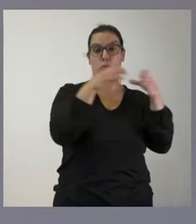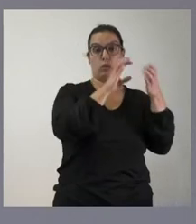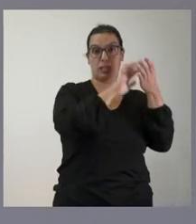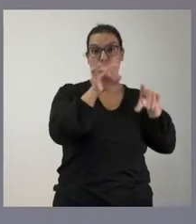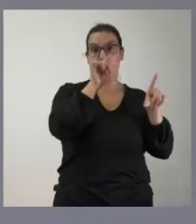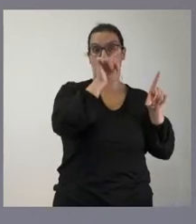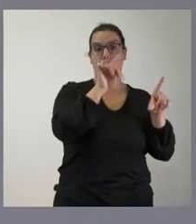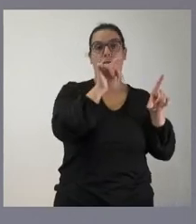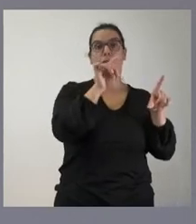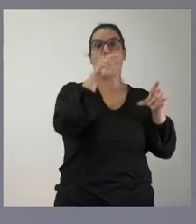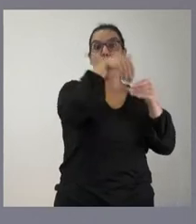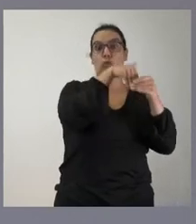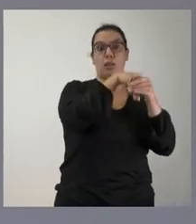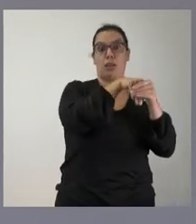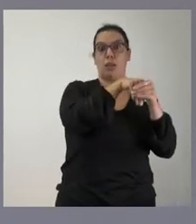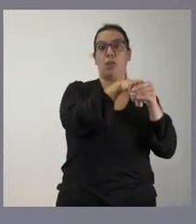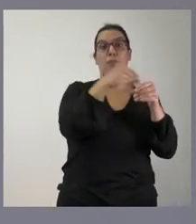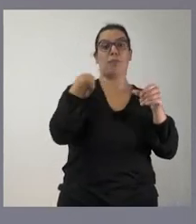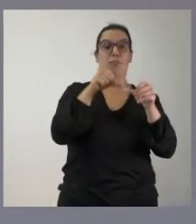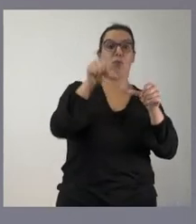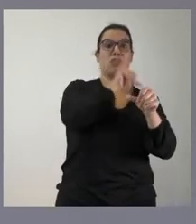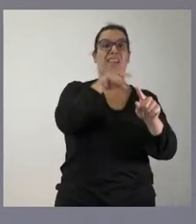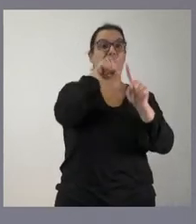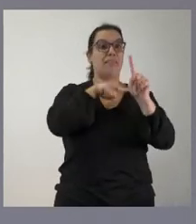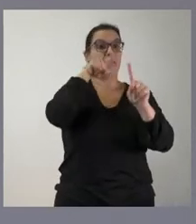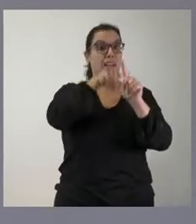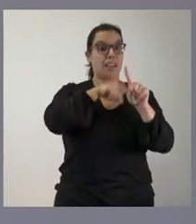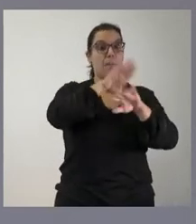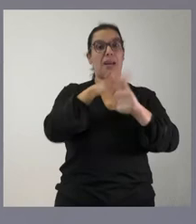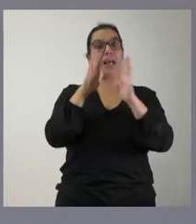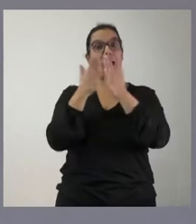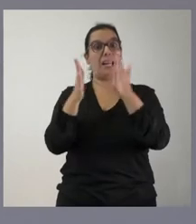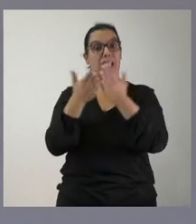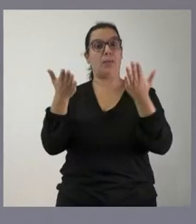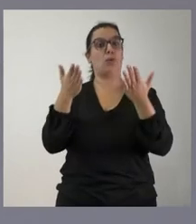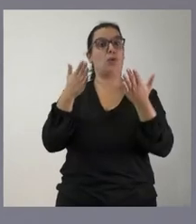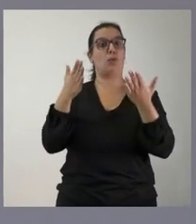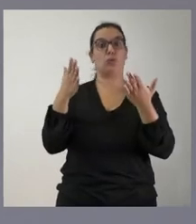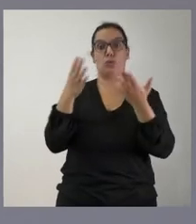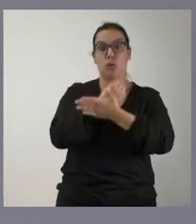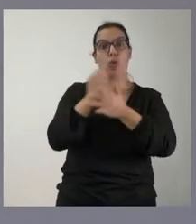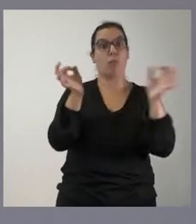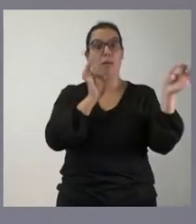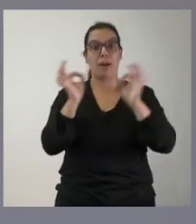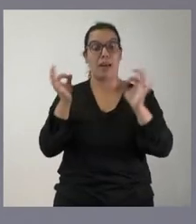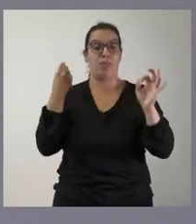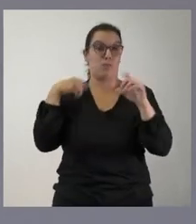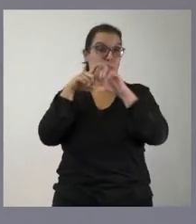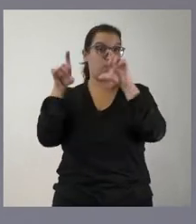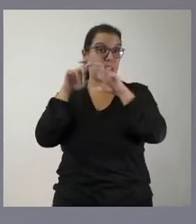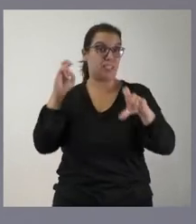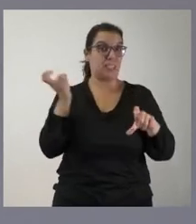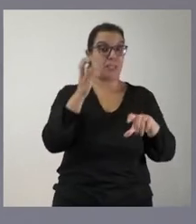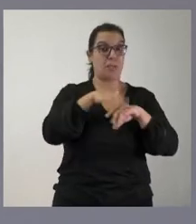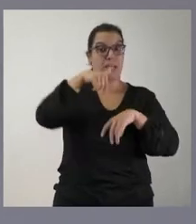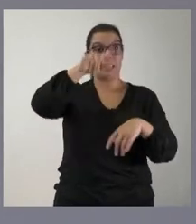junta de Castilla y león y son los mismos que habían servido de referencia para estos libros de texto que las editoriales habían preparado para este año